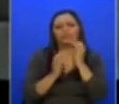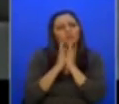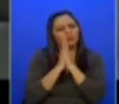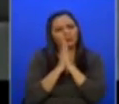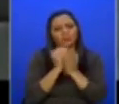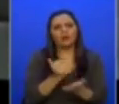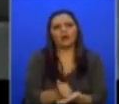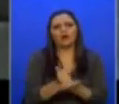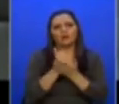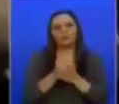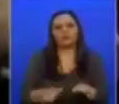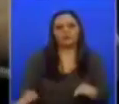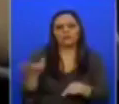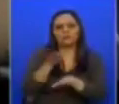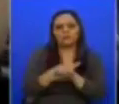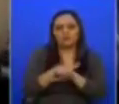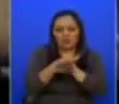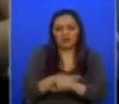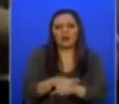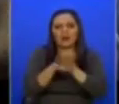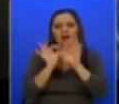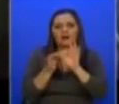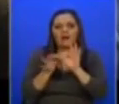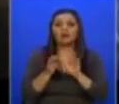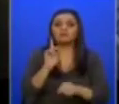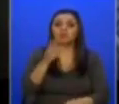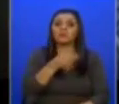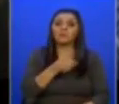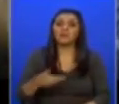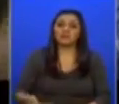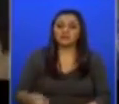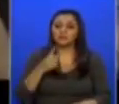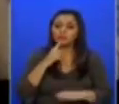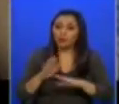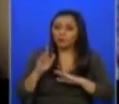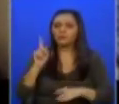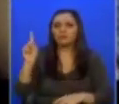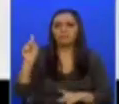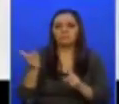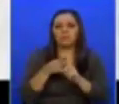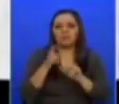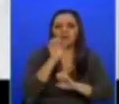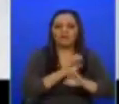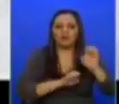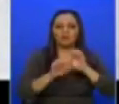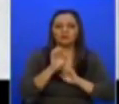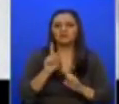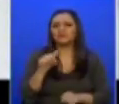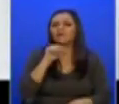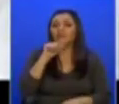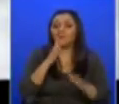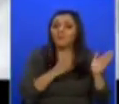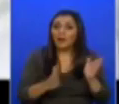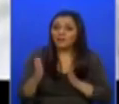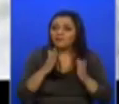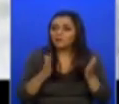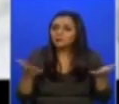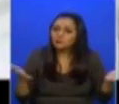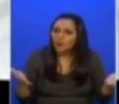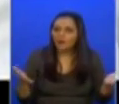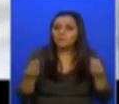ya presidente del relleno hidráulico. El presidente sin comprometerse pide analizarlo. Esa es la falta de planificación. nos